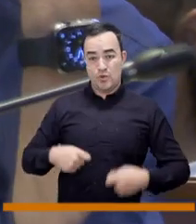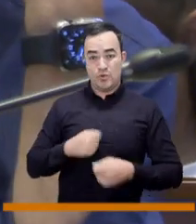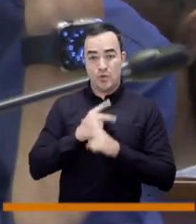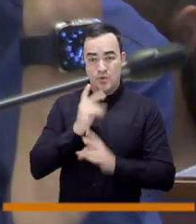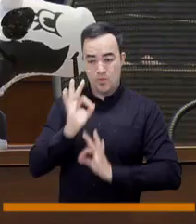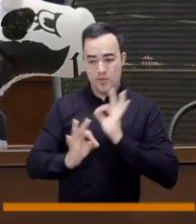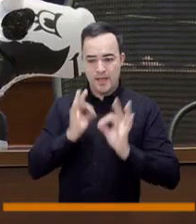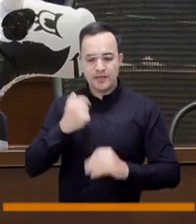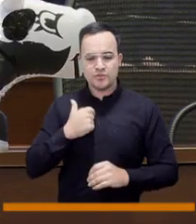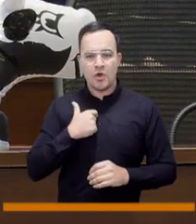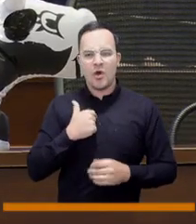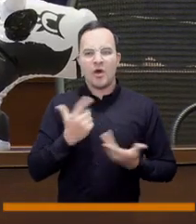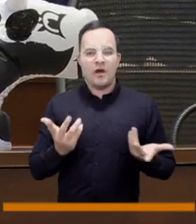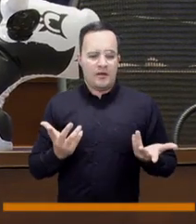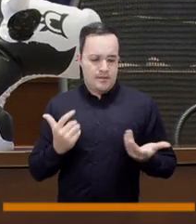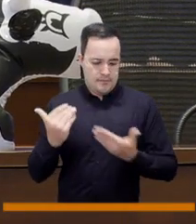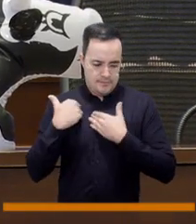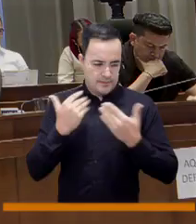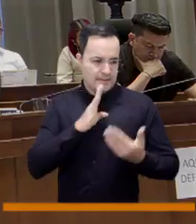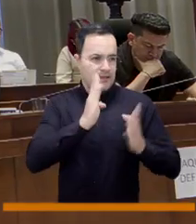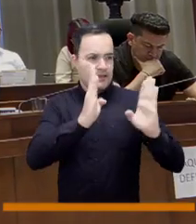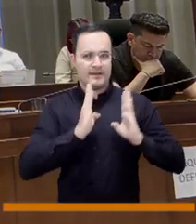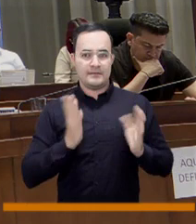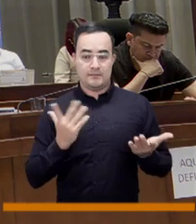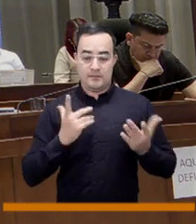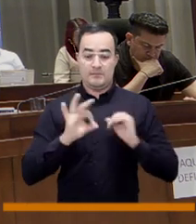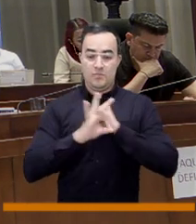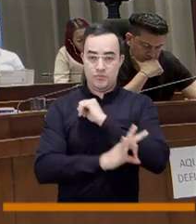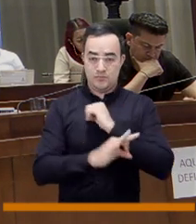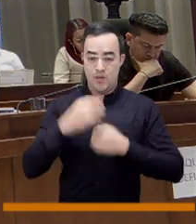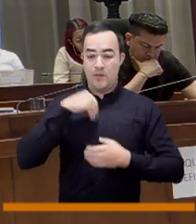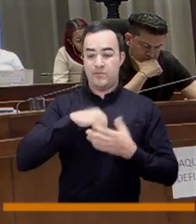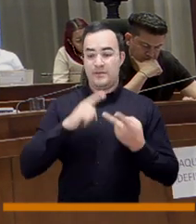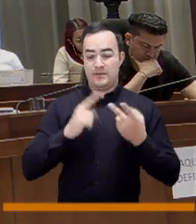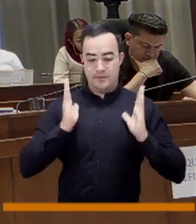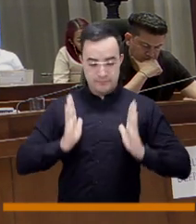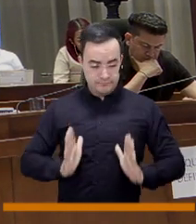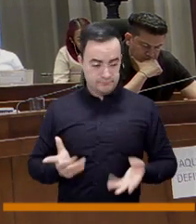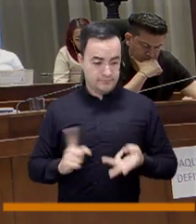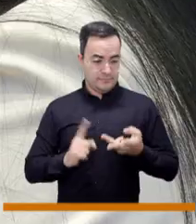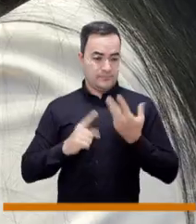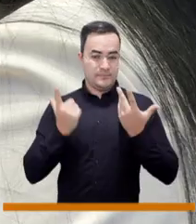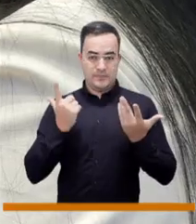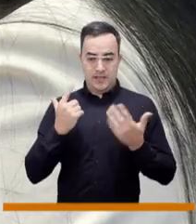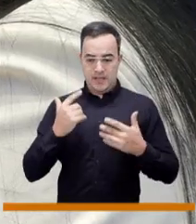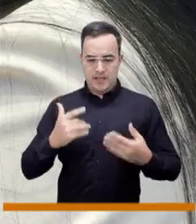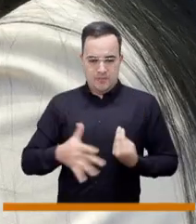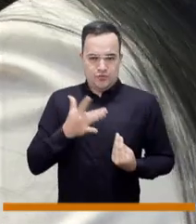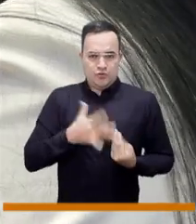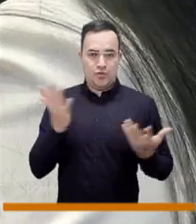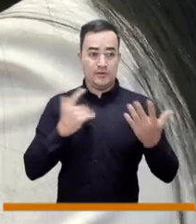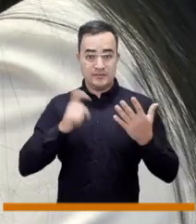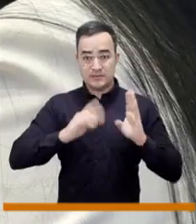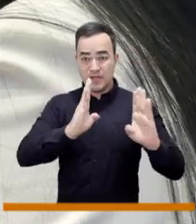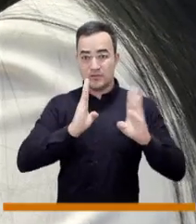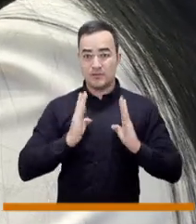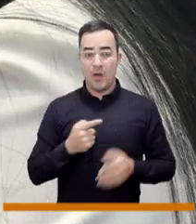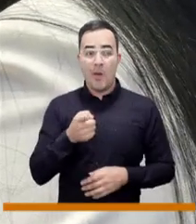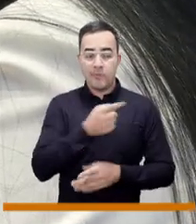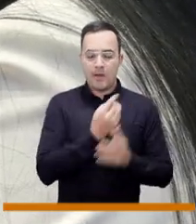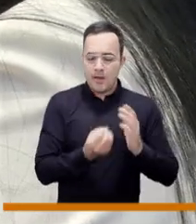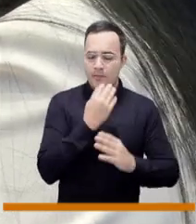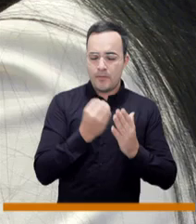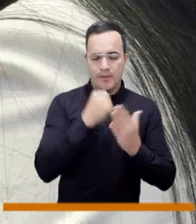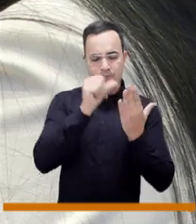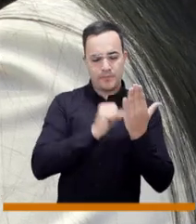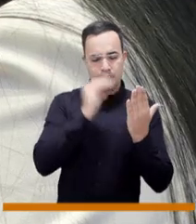papel del cuidador Hay que cuidarlo de manera integral a nivel emocional psicológico y a nivel físico incentivar la